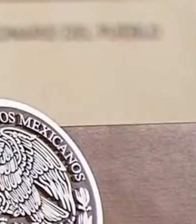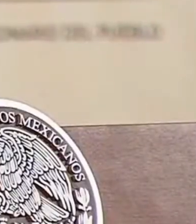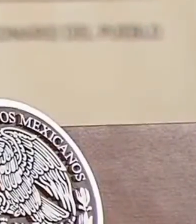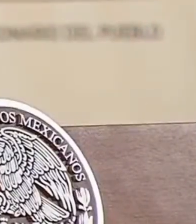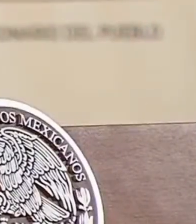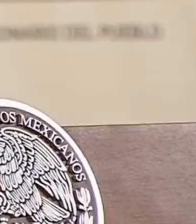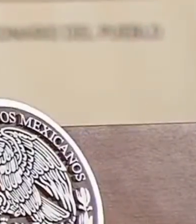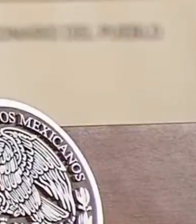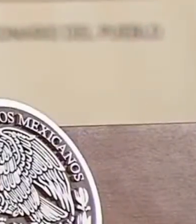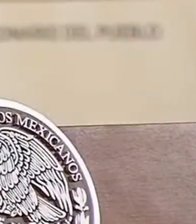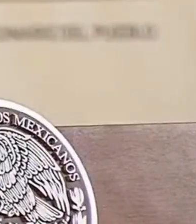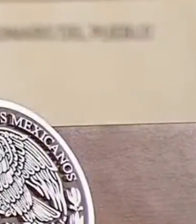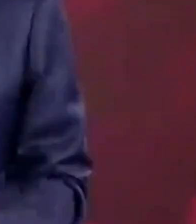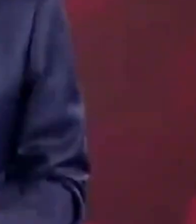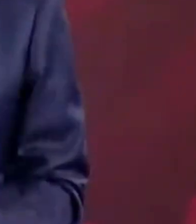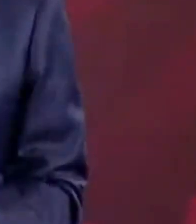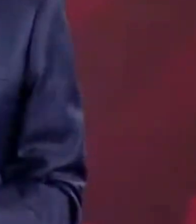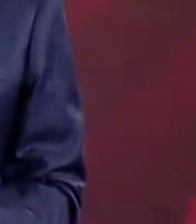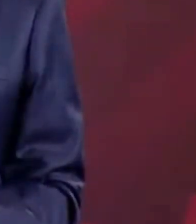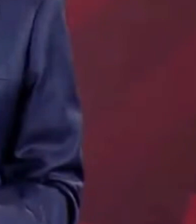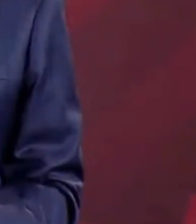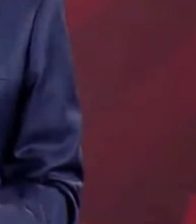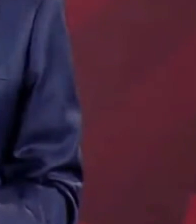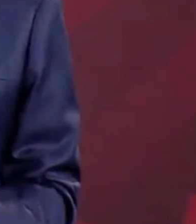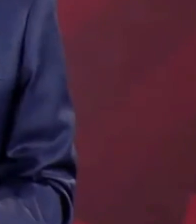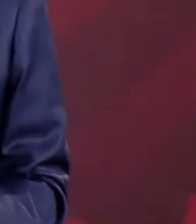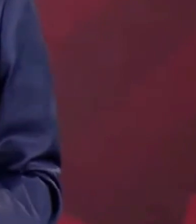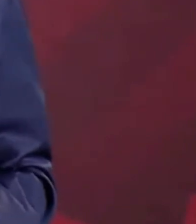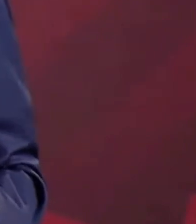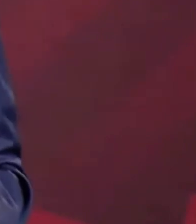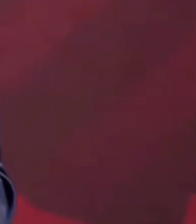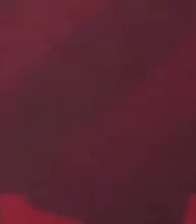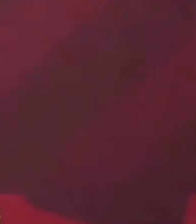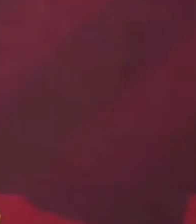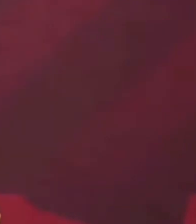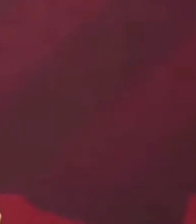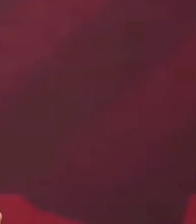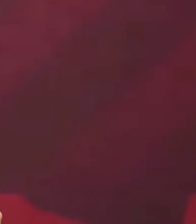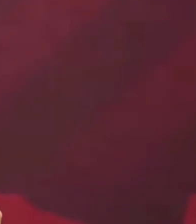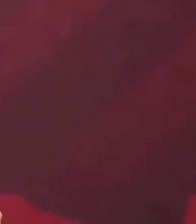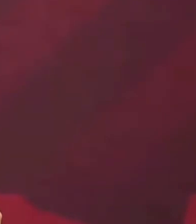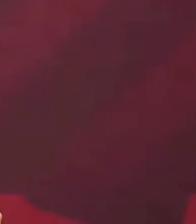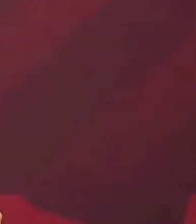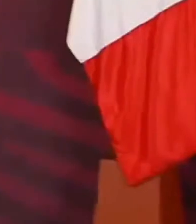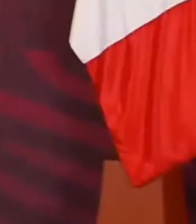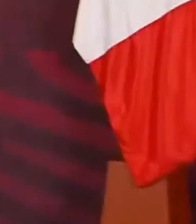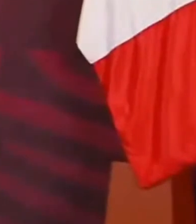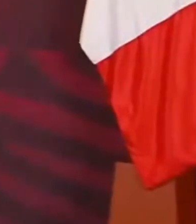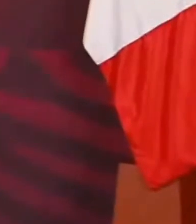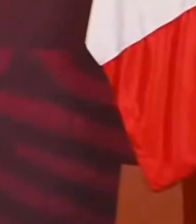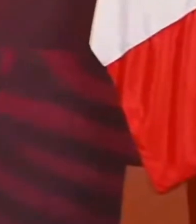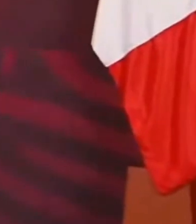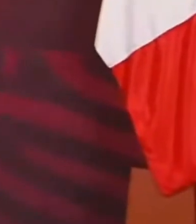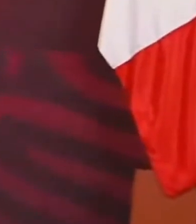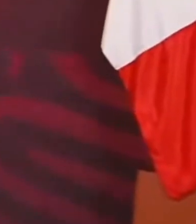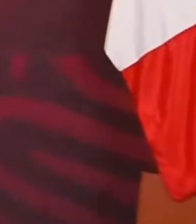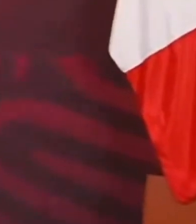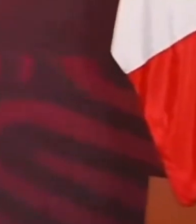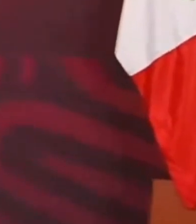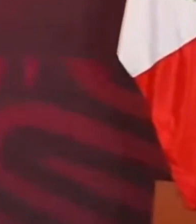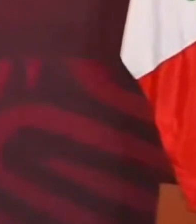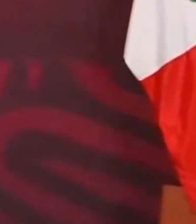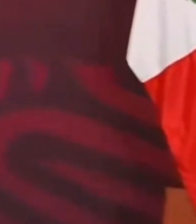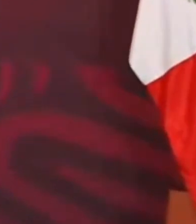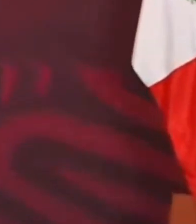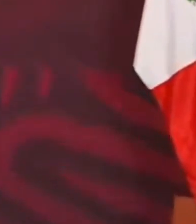y de un compromiso para el 24